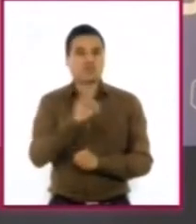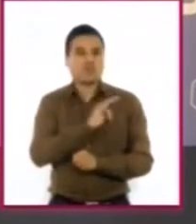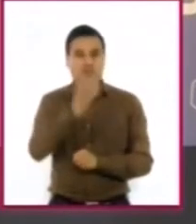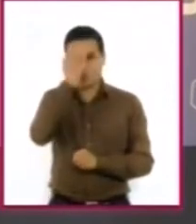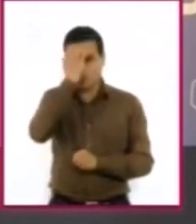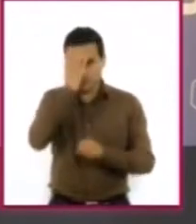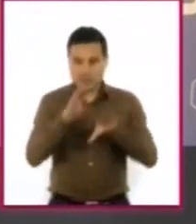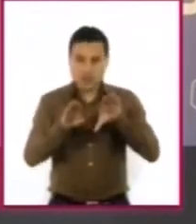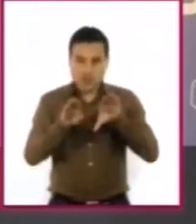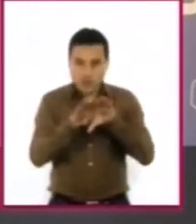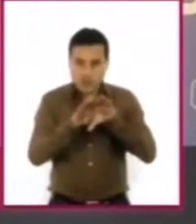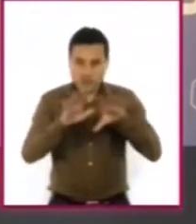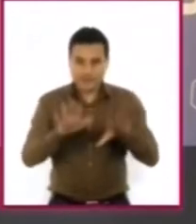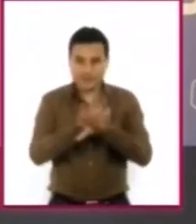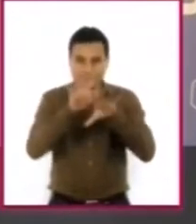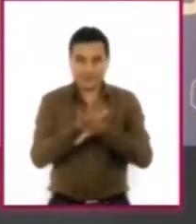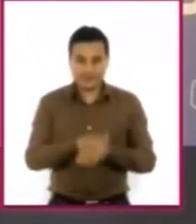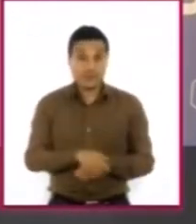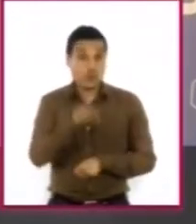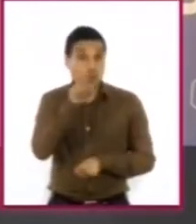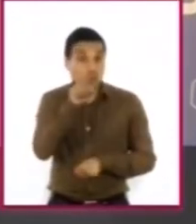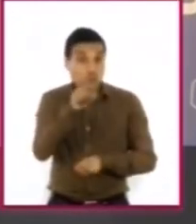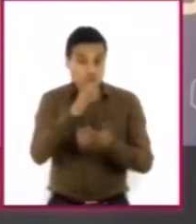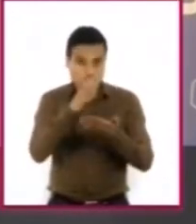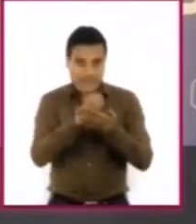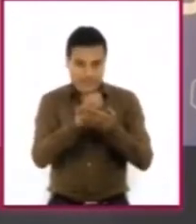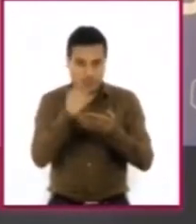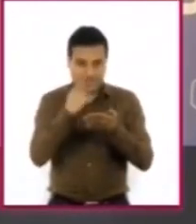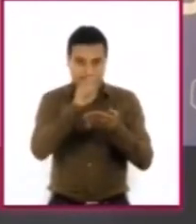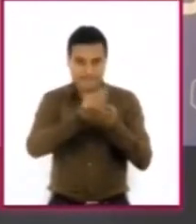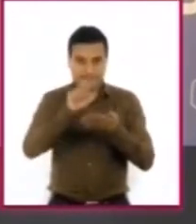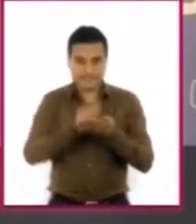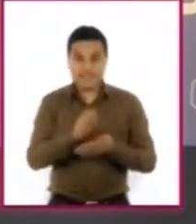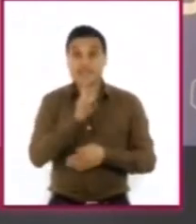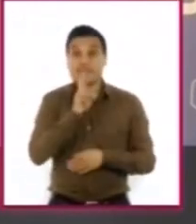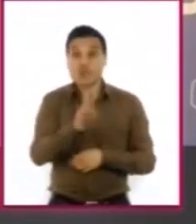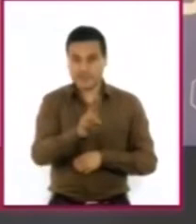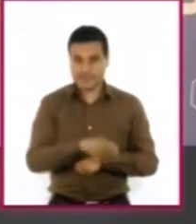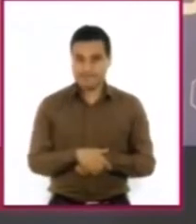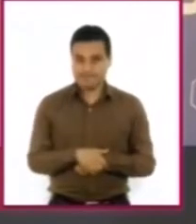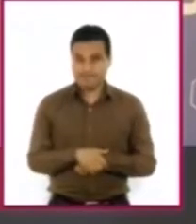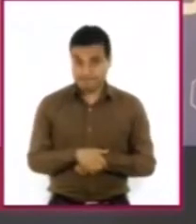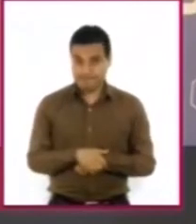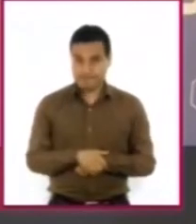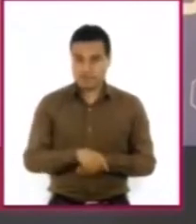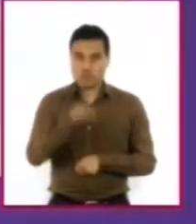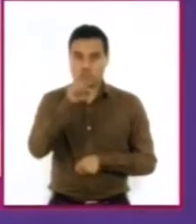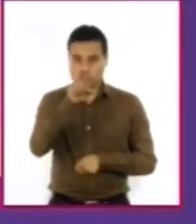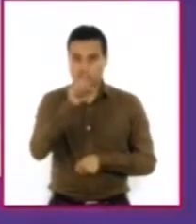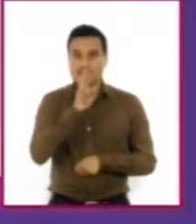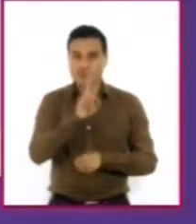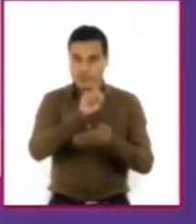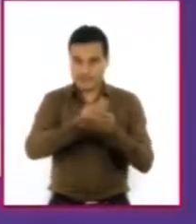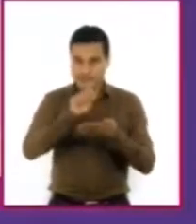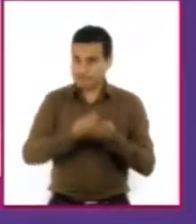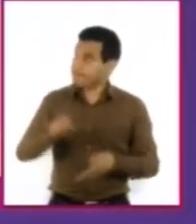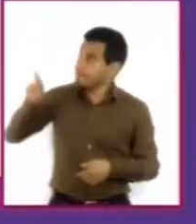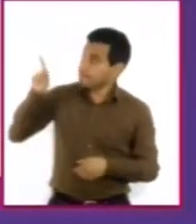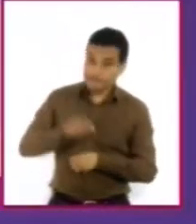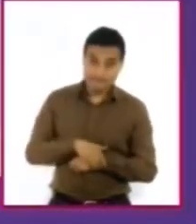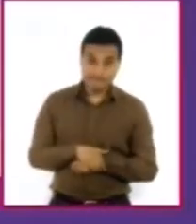Finalmente, en tu cuaderno, completa el siguiente cuadro. Es el reto del día de hoy.